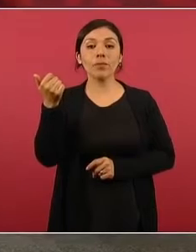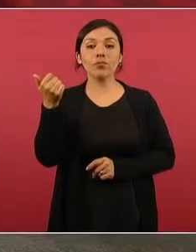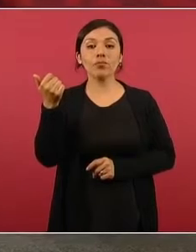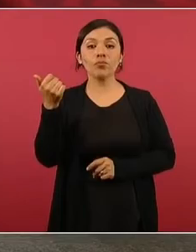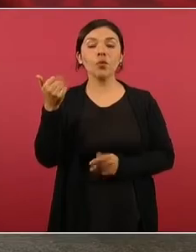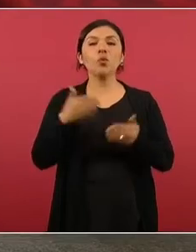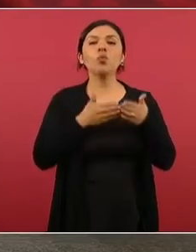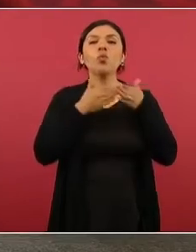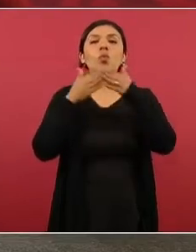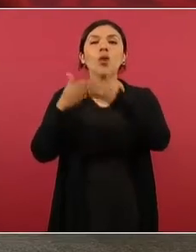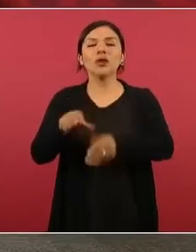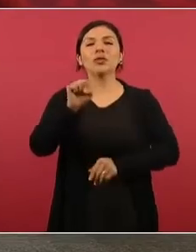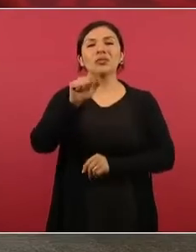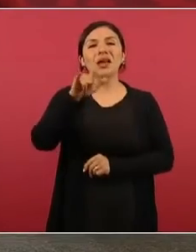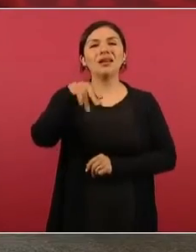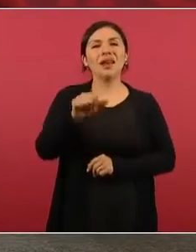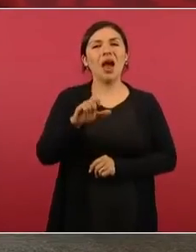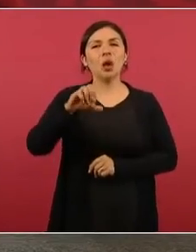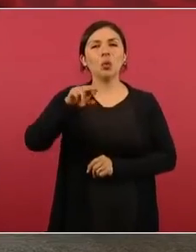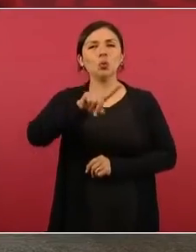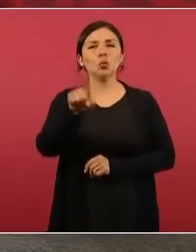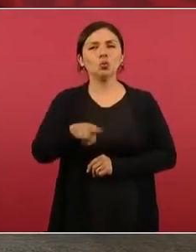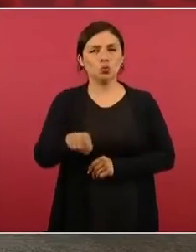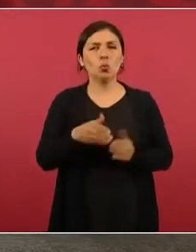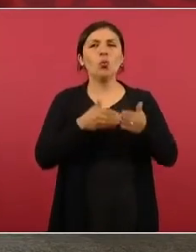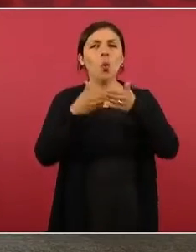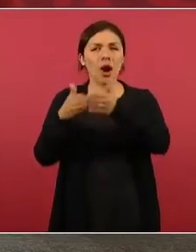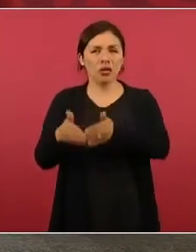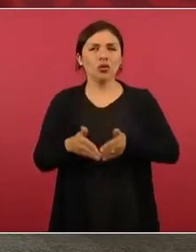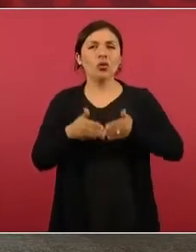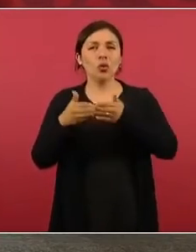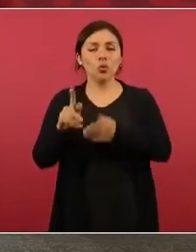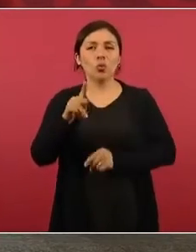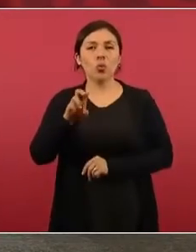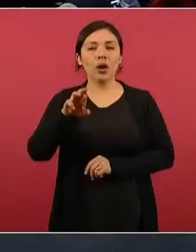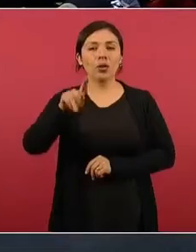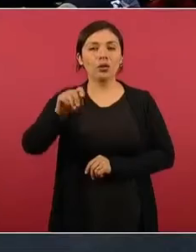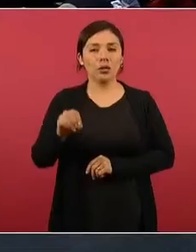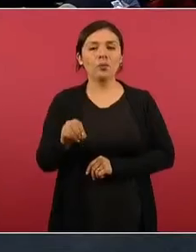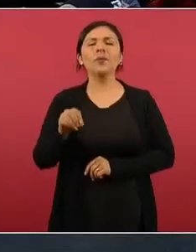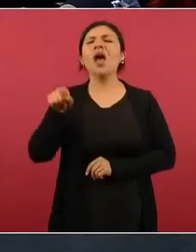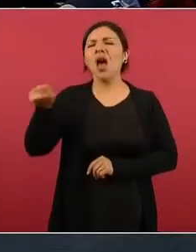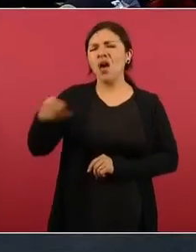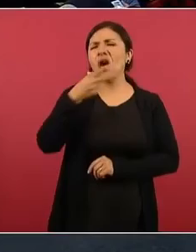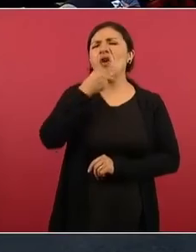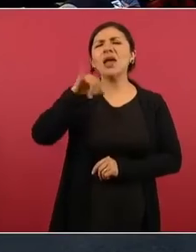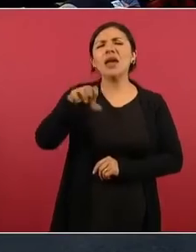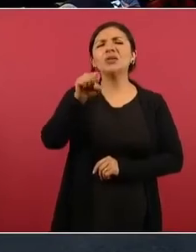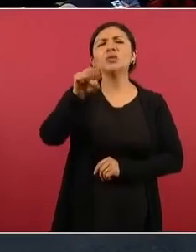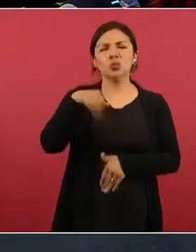lo del puerto de Salina Cruz. Sí. Jesús les informa.